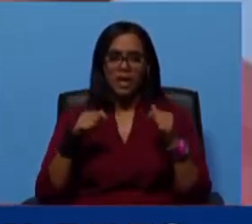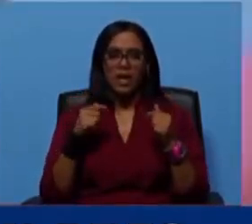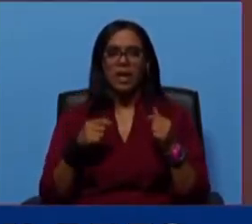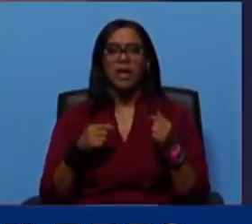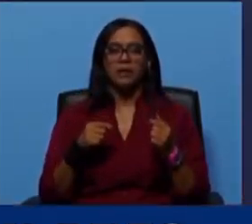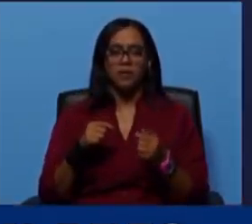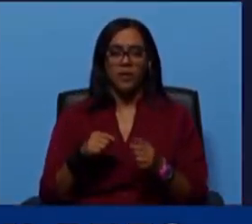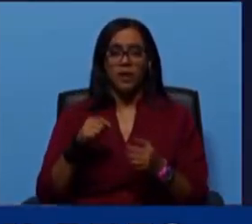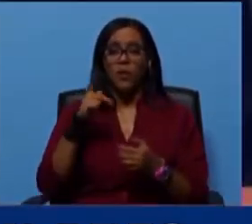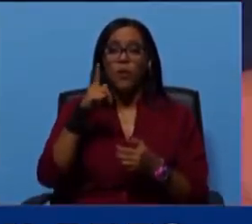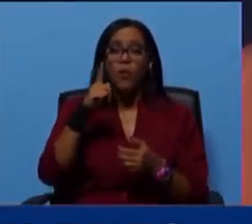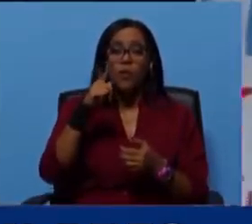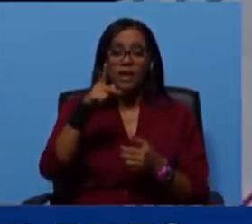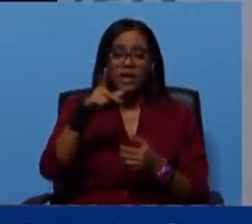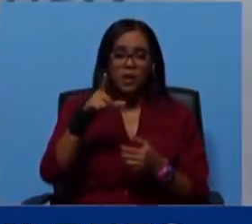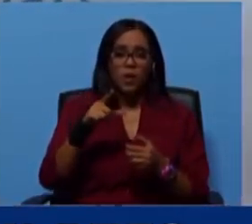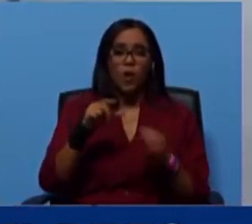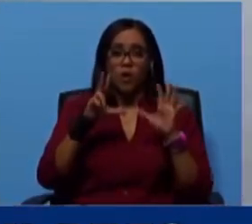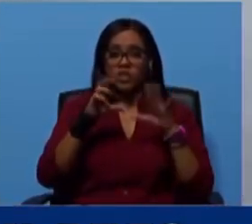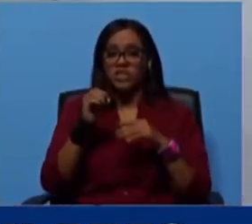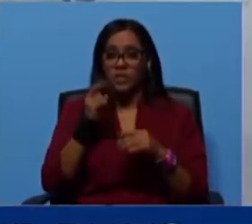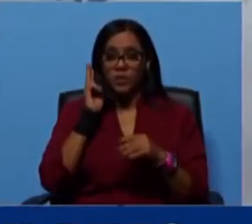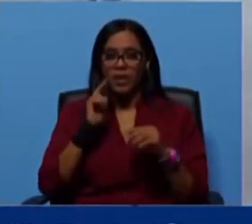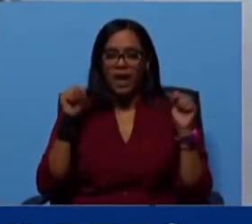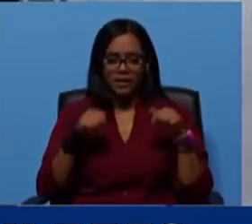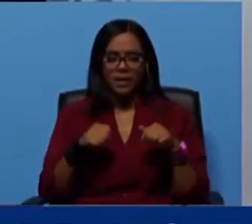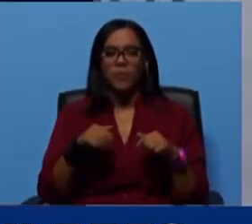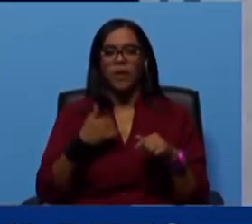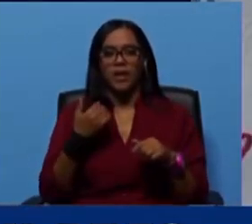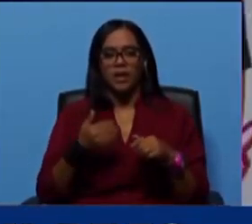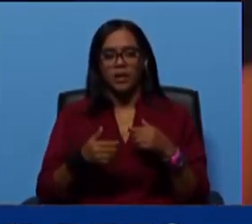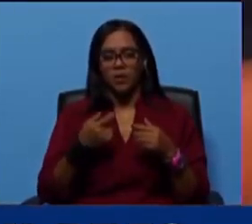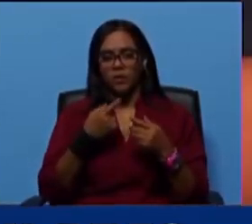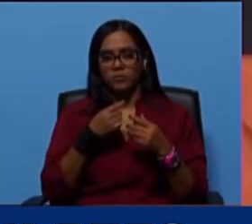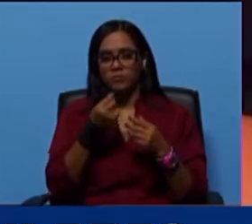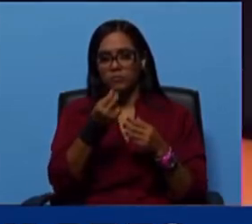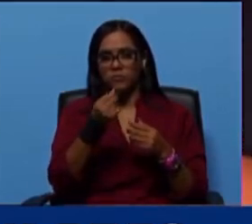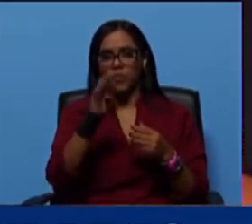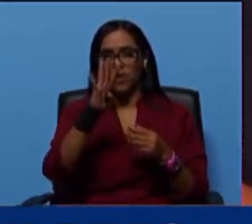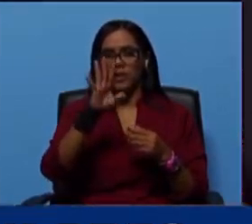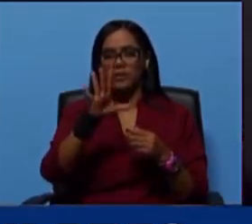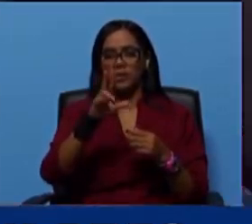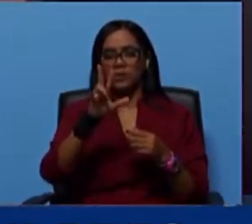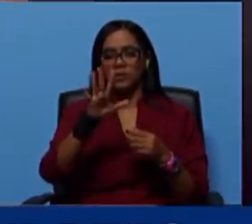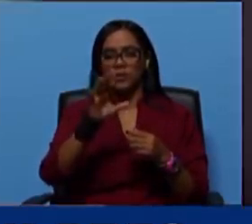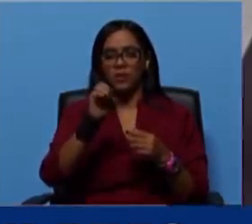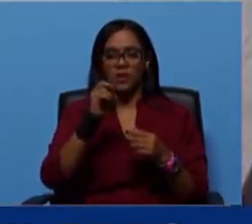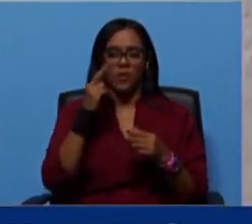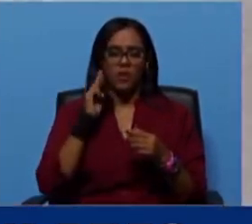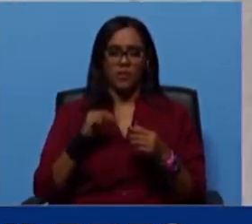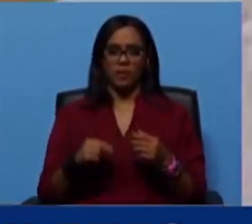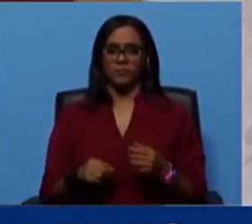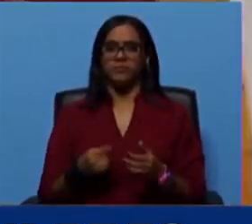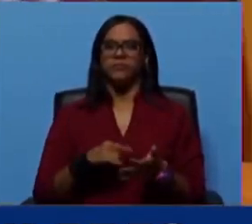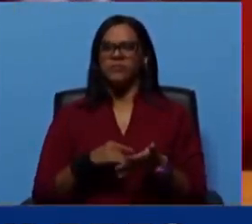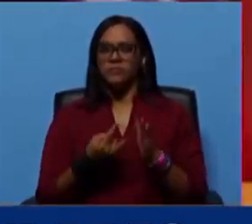de pimentón puede costar 80 bolívares, aquí puede costar hasta 45 o 50 bolívares. O sea, un ahorro significativo lo que tiene nuestro pueblo que compra